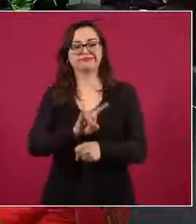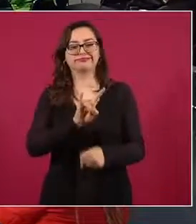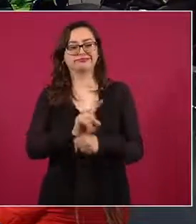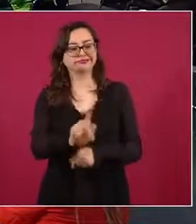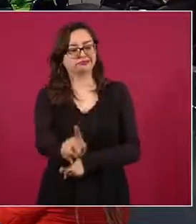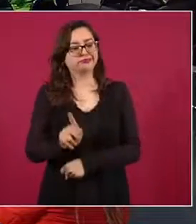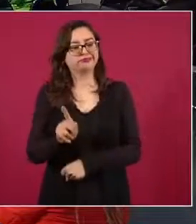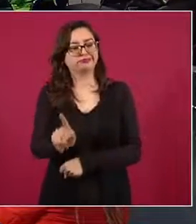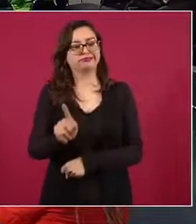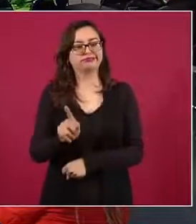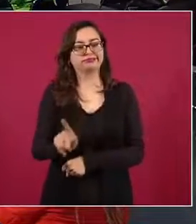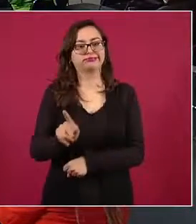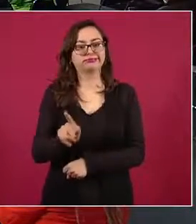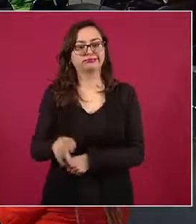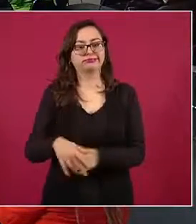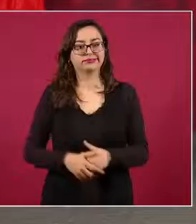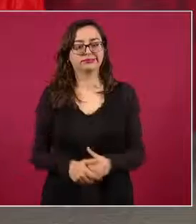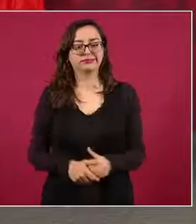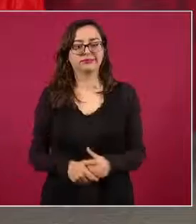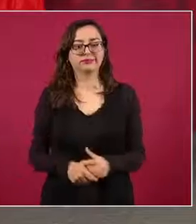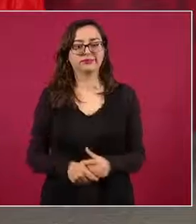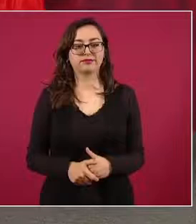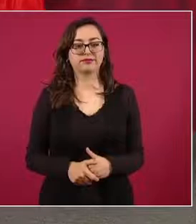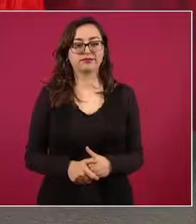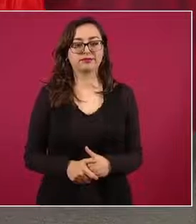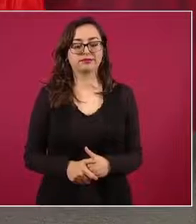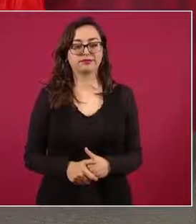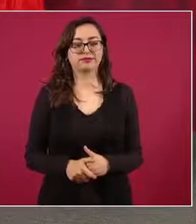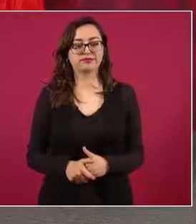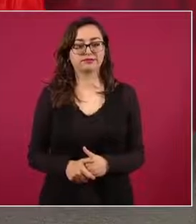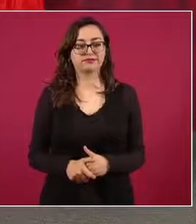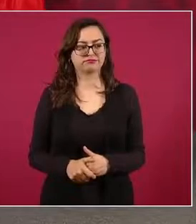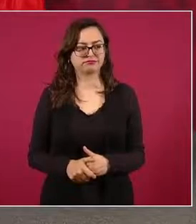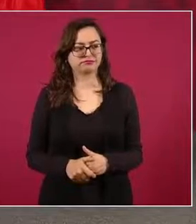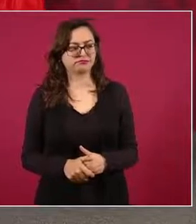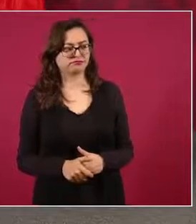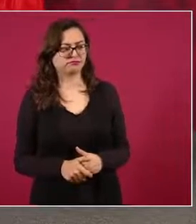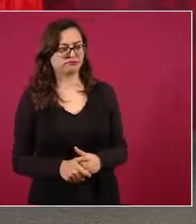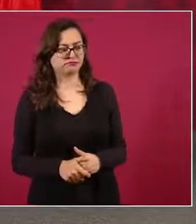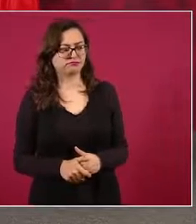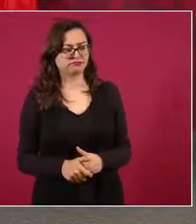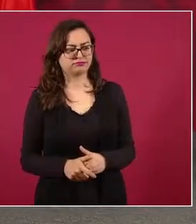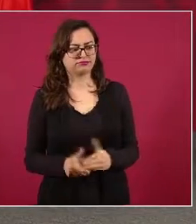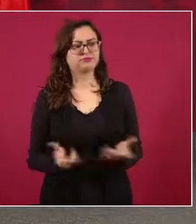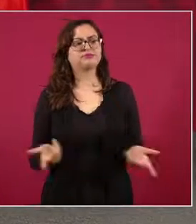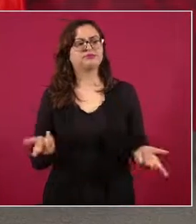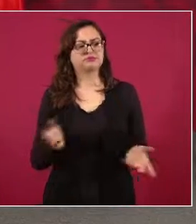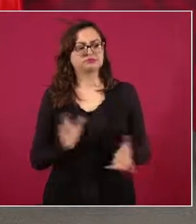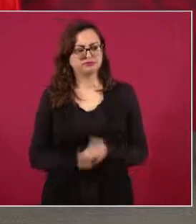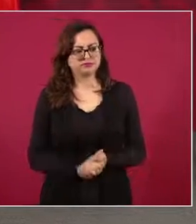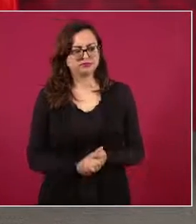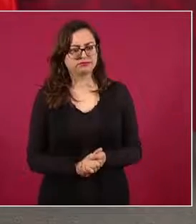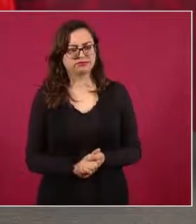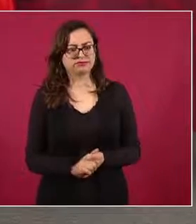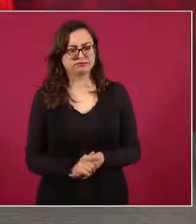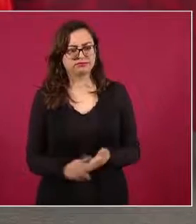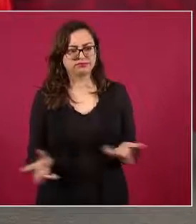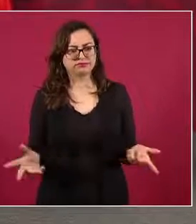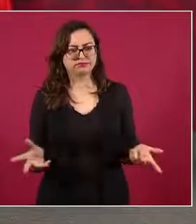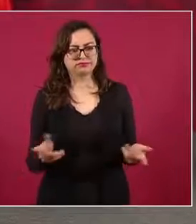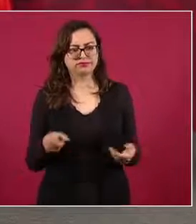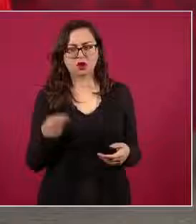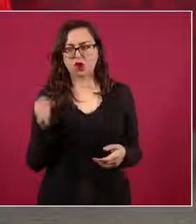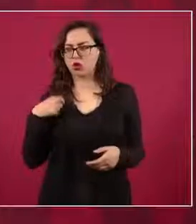Entonces empiezo a ver. ¿Y qué hace? Pues ando buscando al tonto que te lo